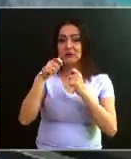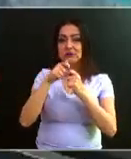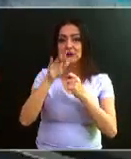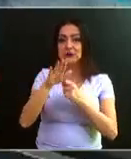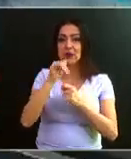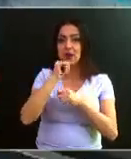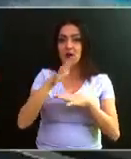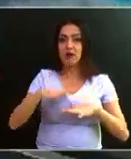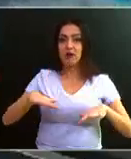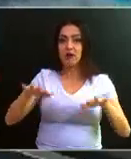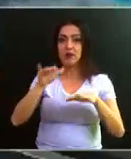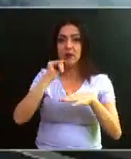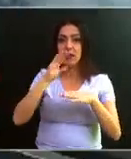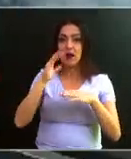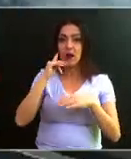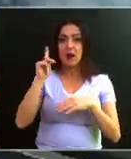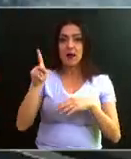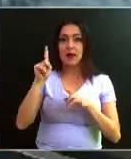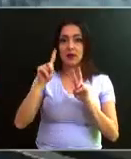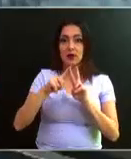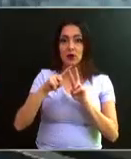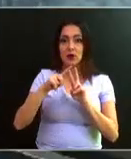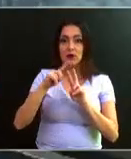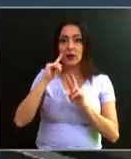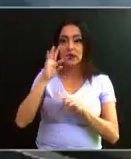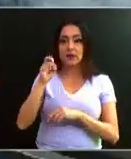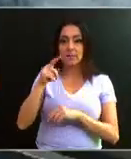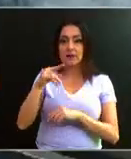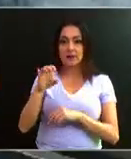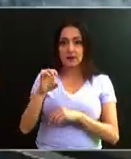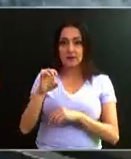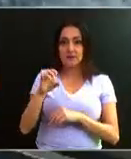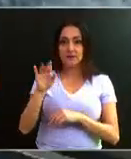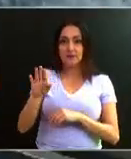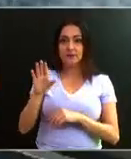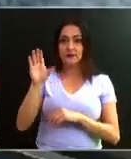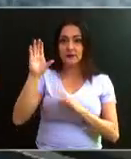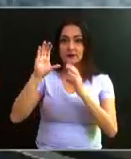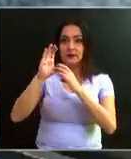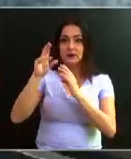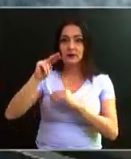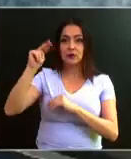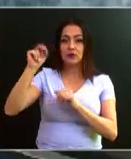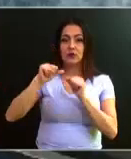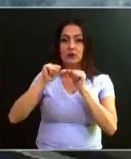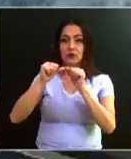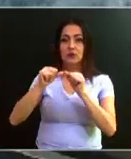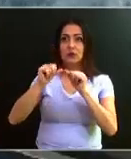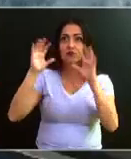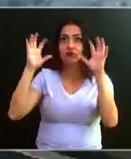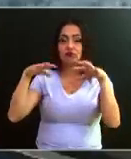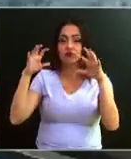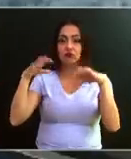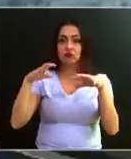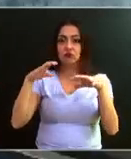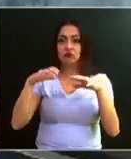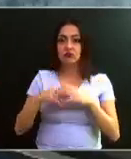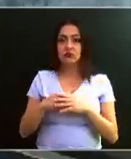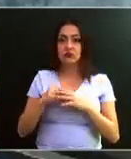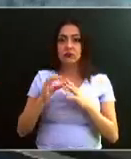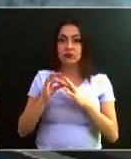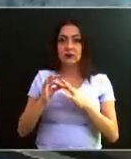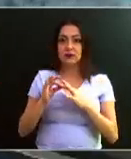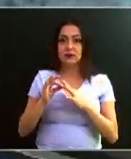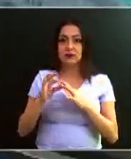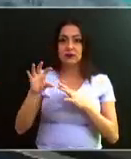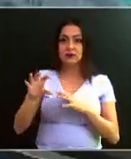en los alrededores de la península de Nicoya y el Valle del Tempisque. El Caribe y la zona norte continuarían con chubascos muy localizados, principalmente